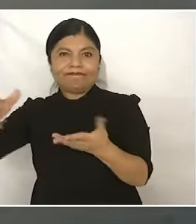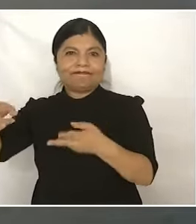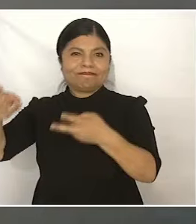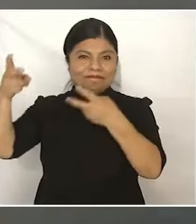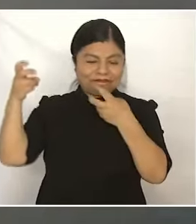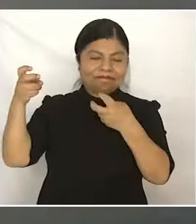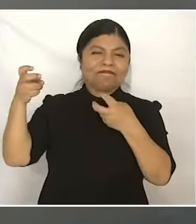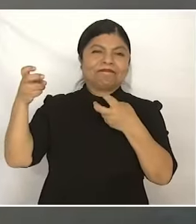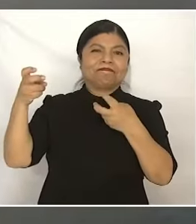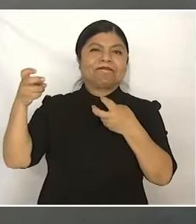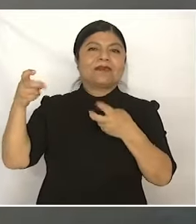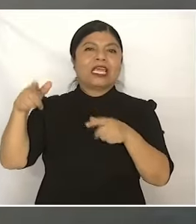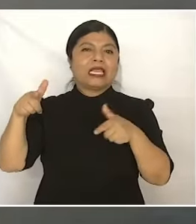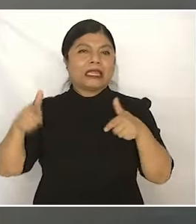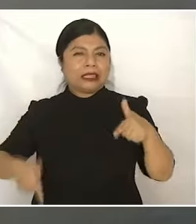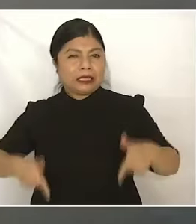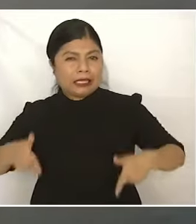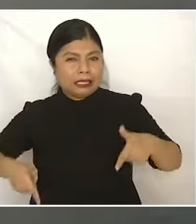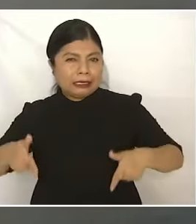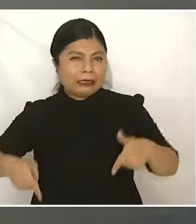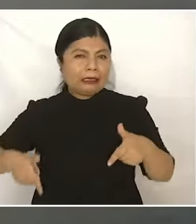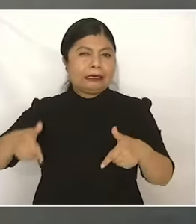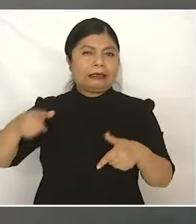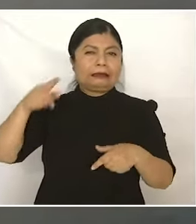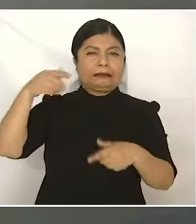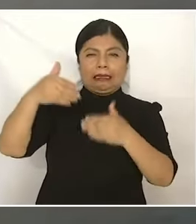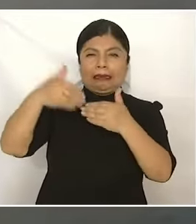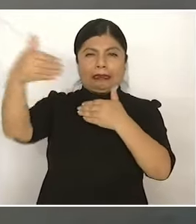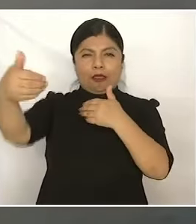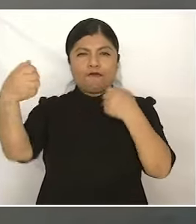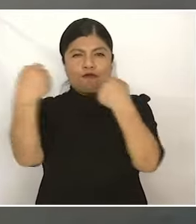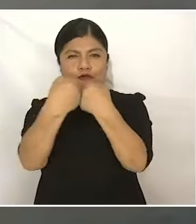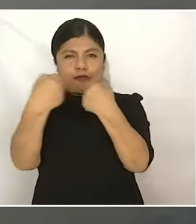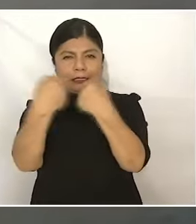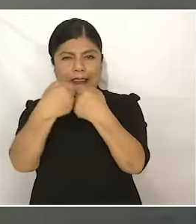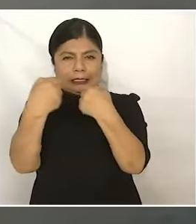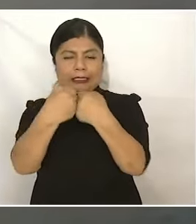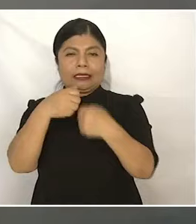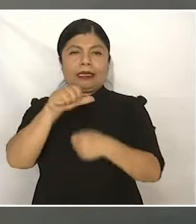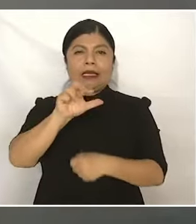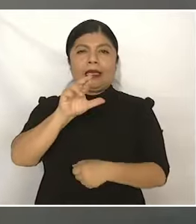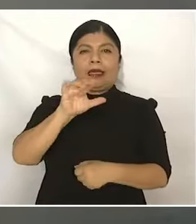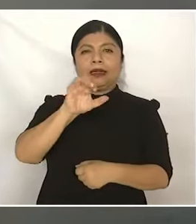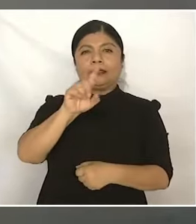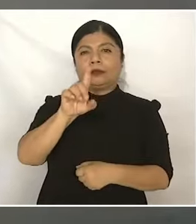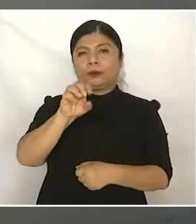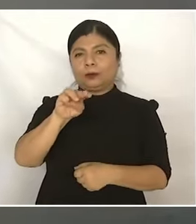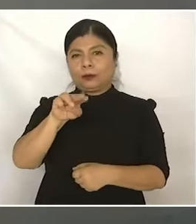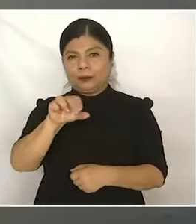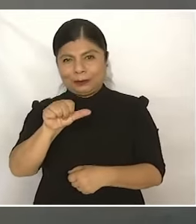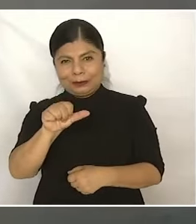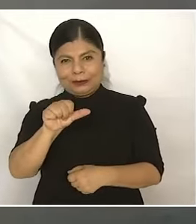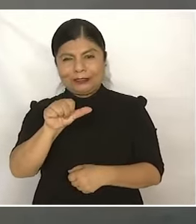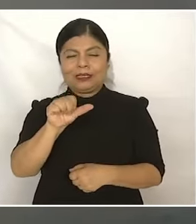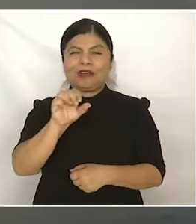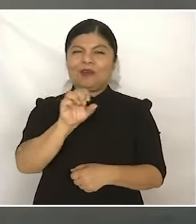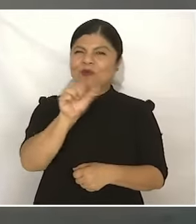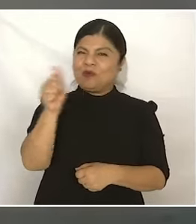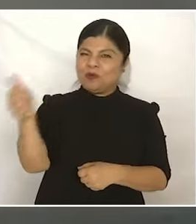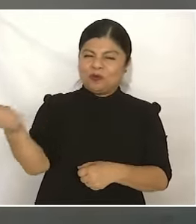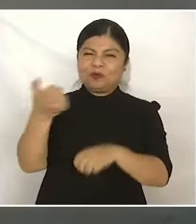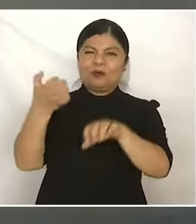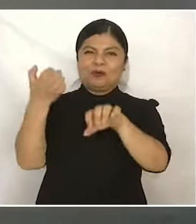California y Texas y Nuevo México y Arizona, más 5 estados